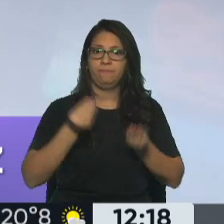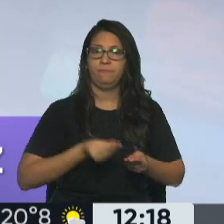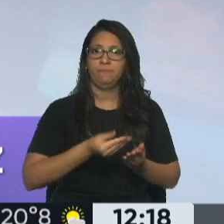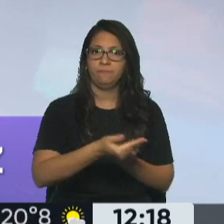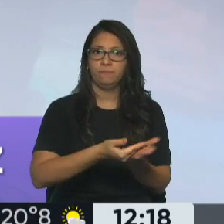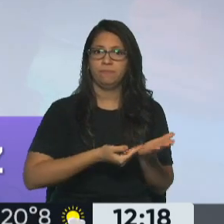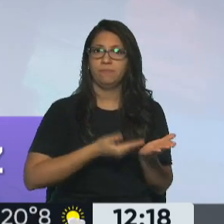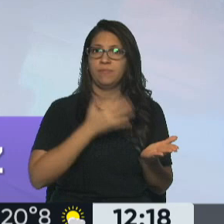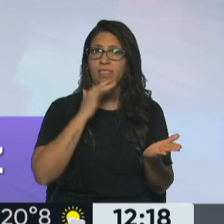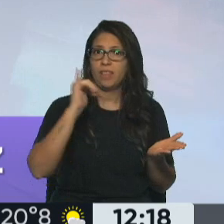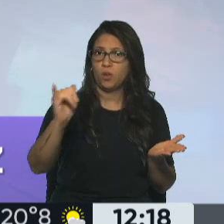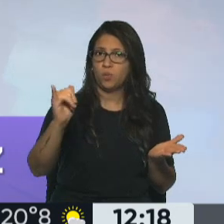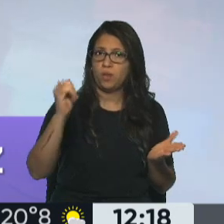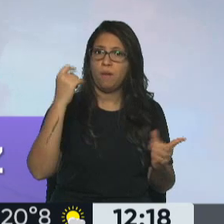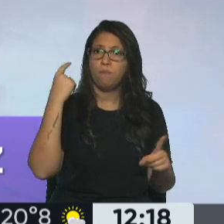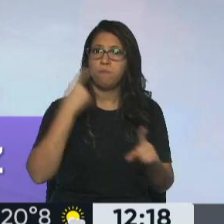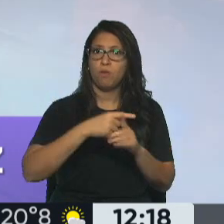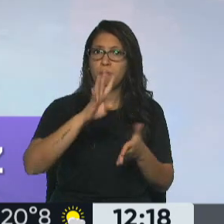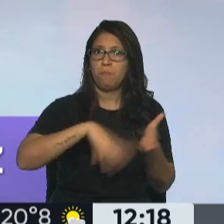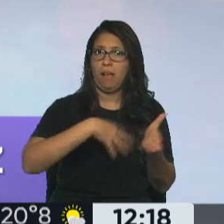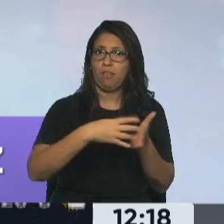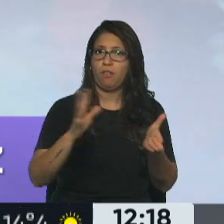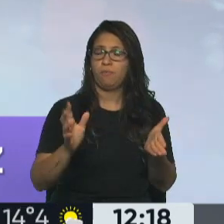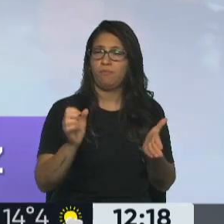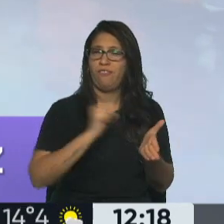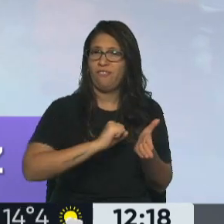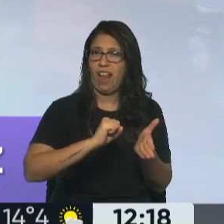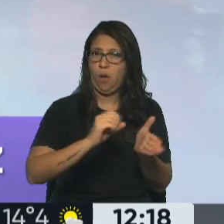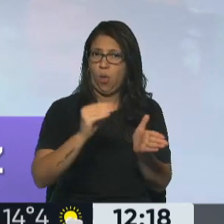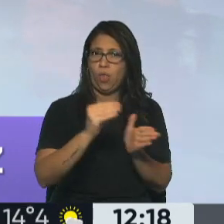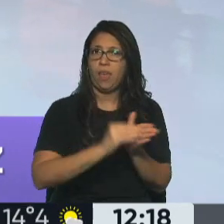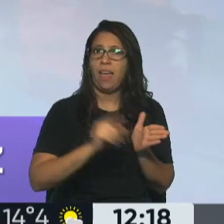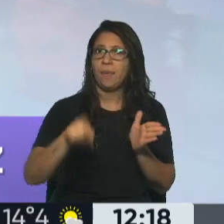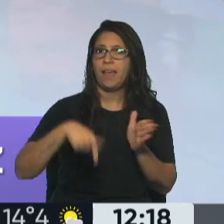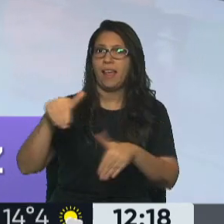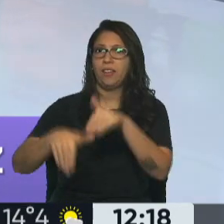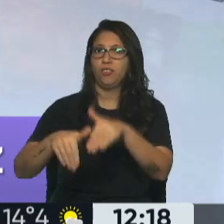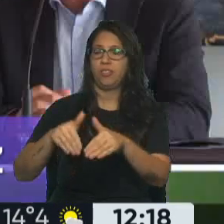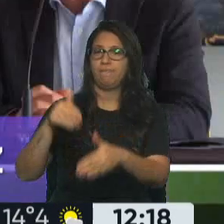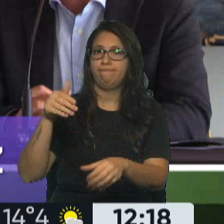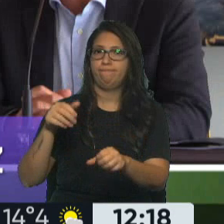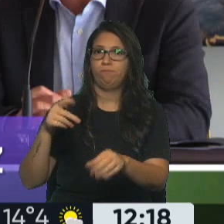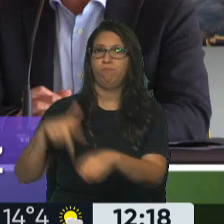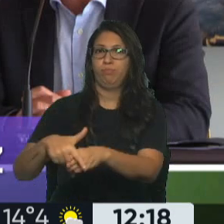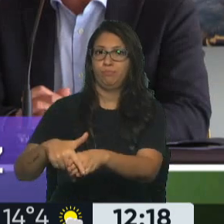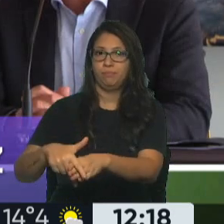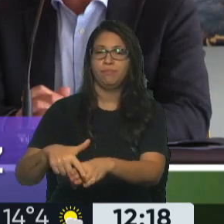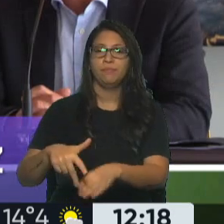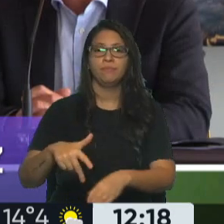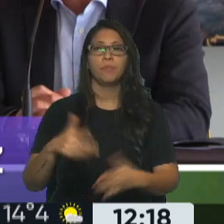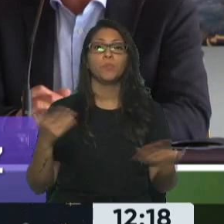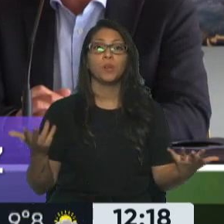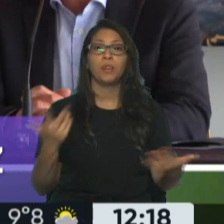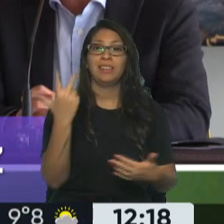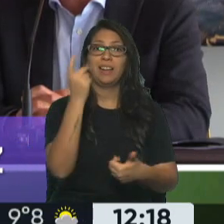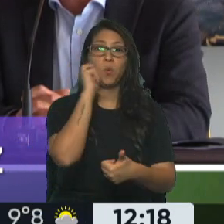investigación por denuncias de un padrón fraudulento que tiene parada las elecciones en Boca. Bueno, ¿te nombré